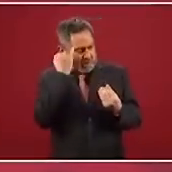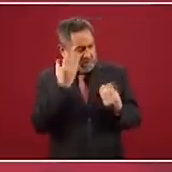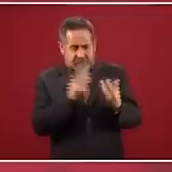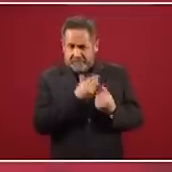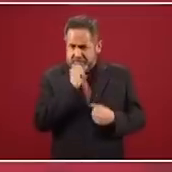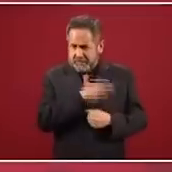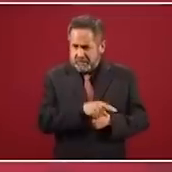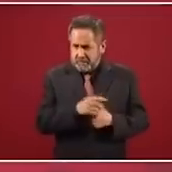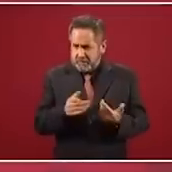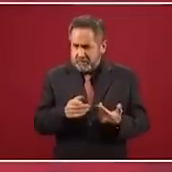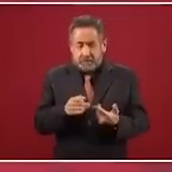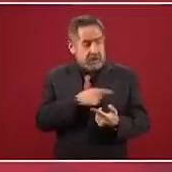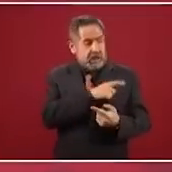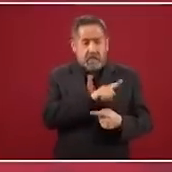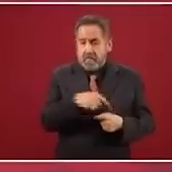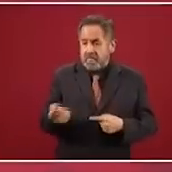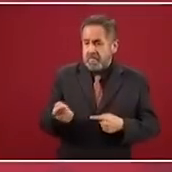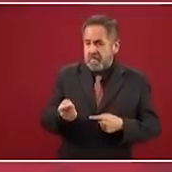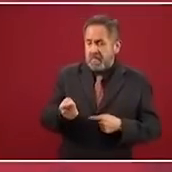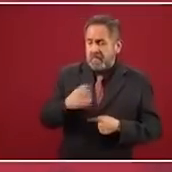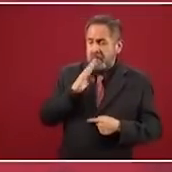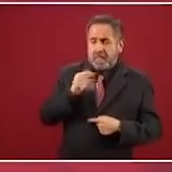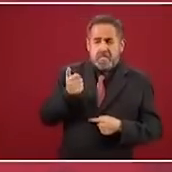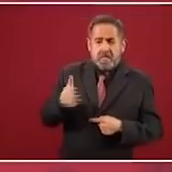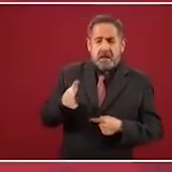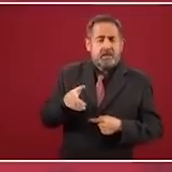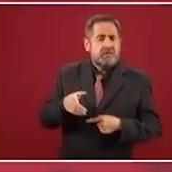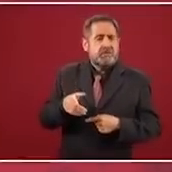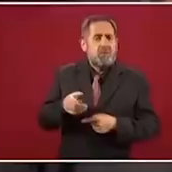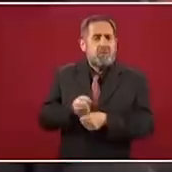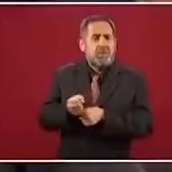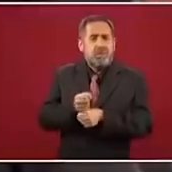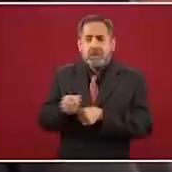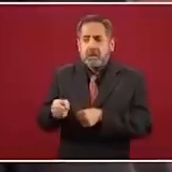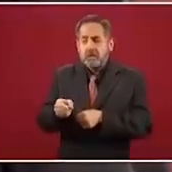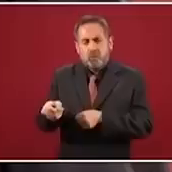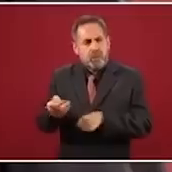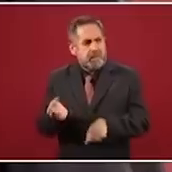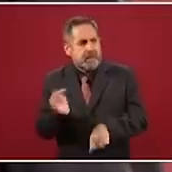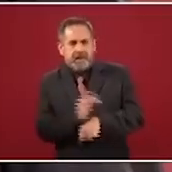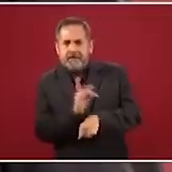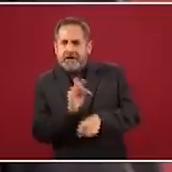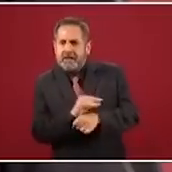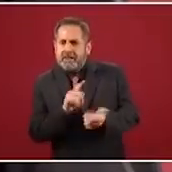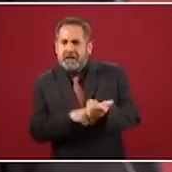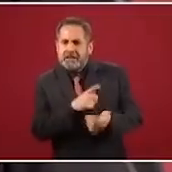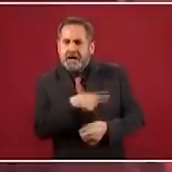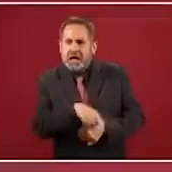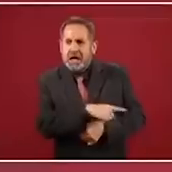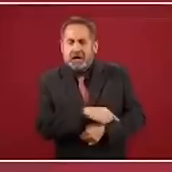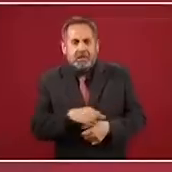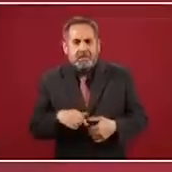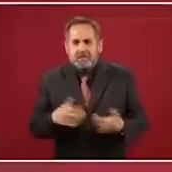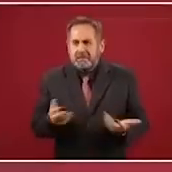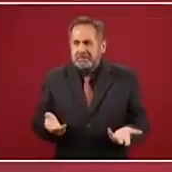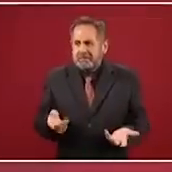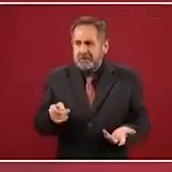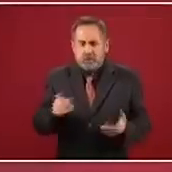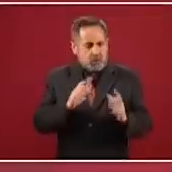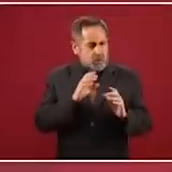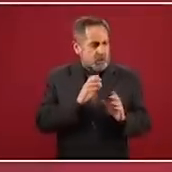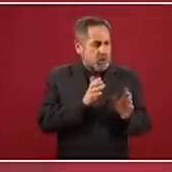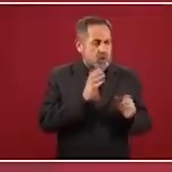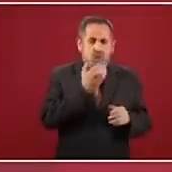Mira cómo te han tratado y por qué defiendes el